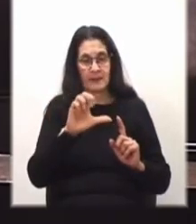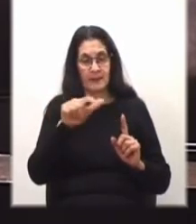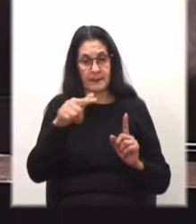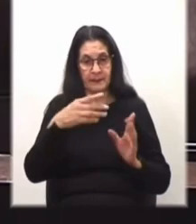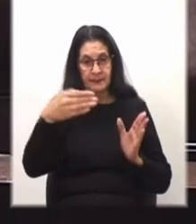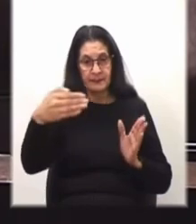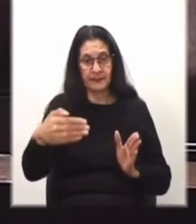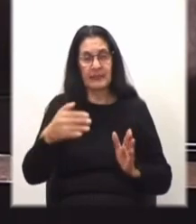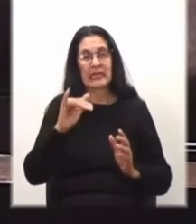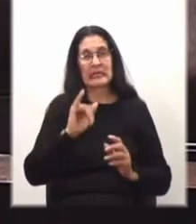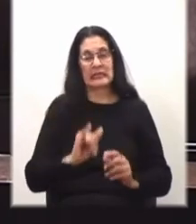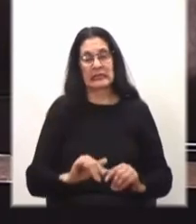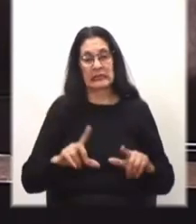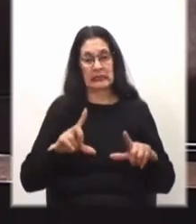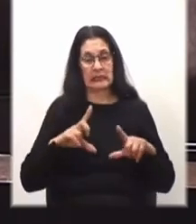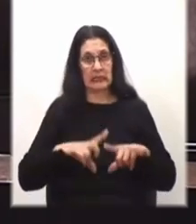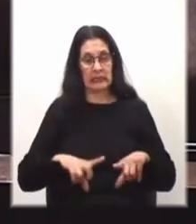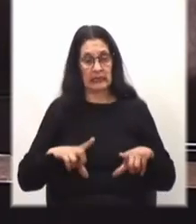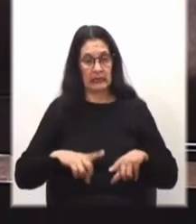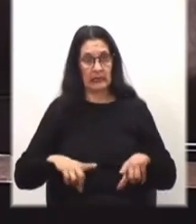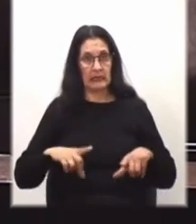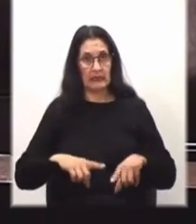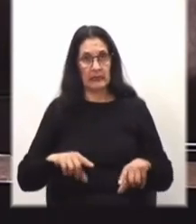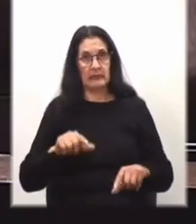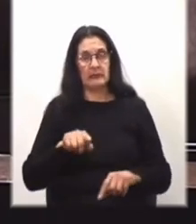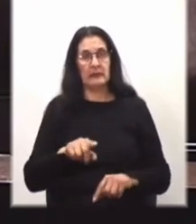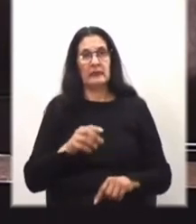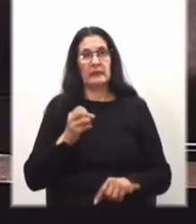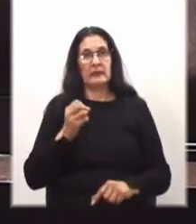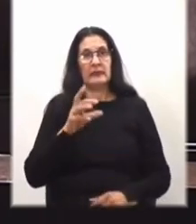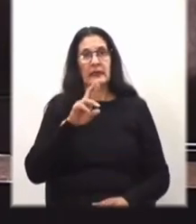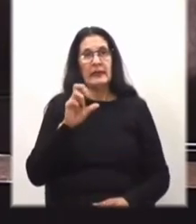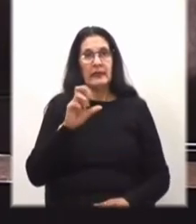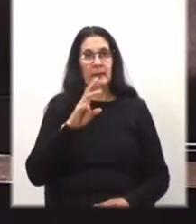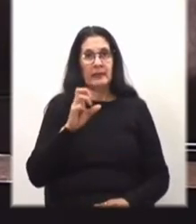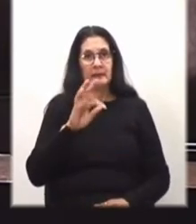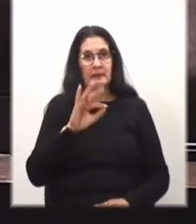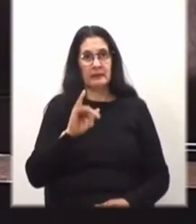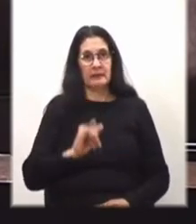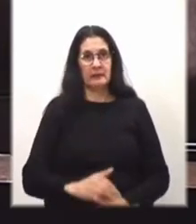el intendente en ese entonces, Rachetti,